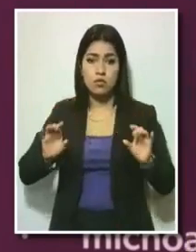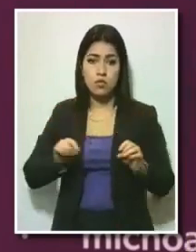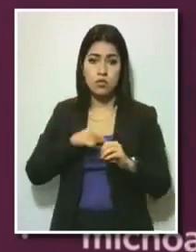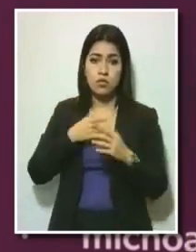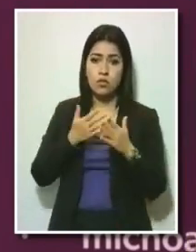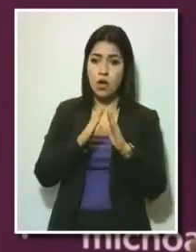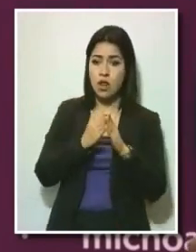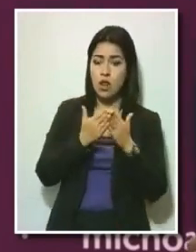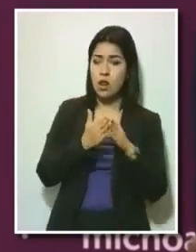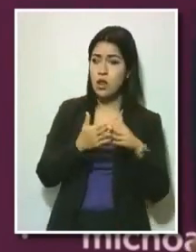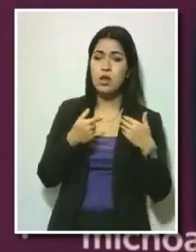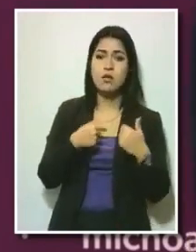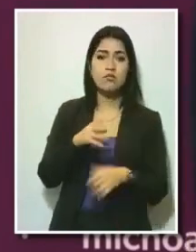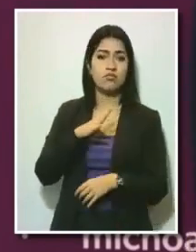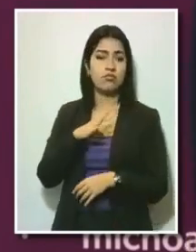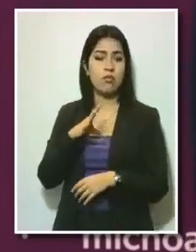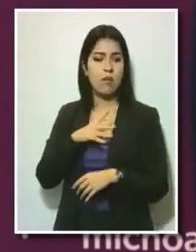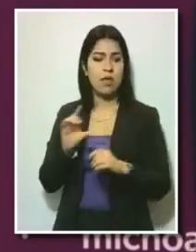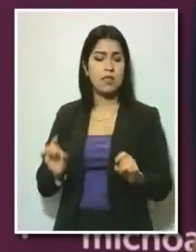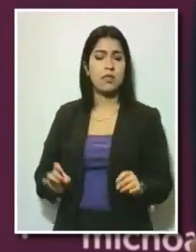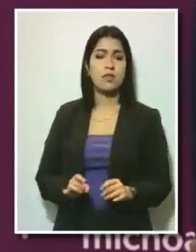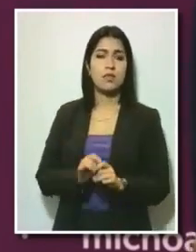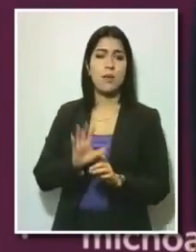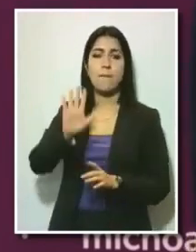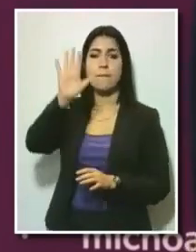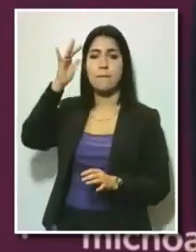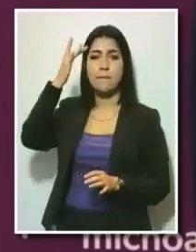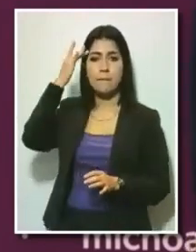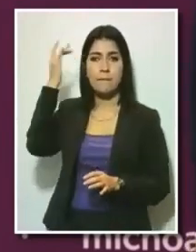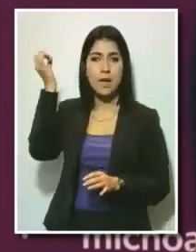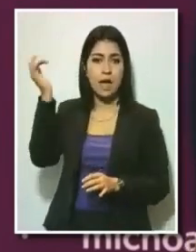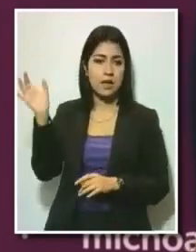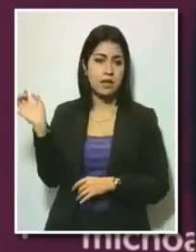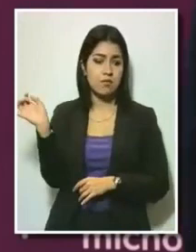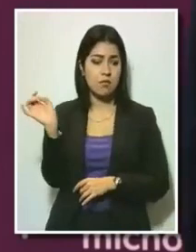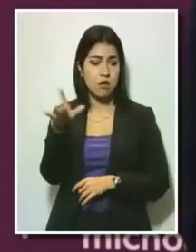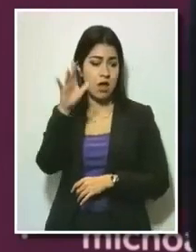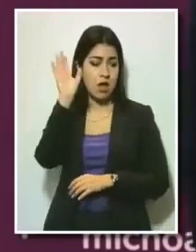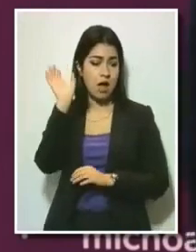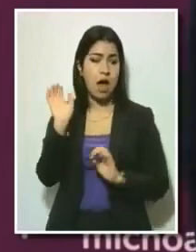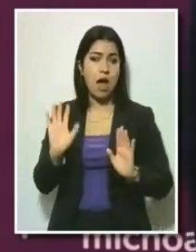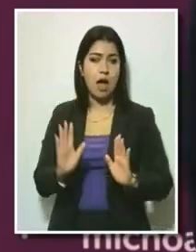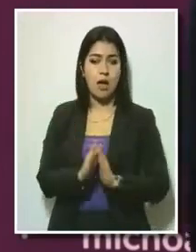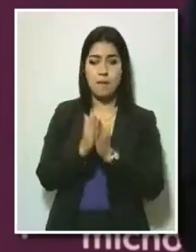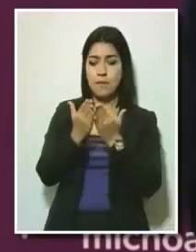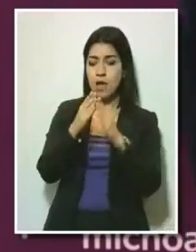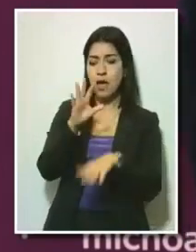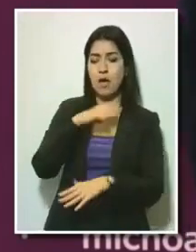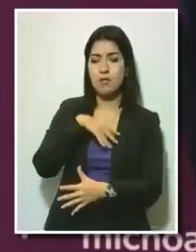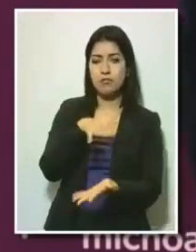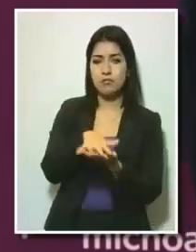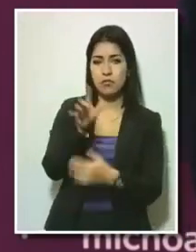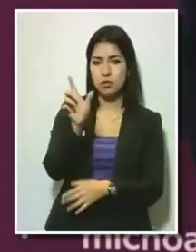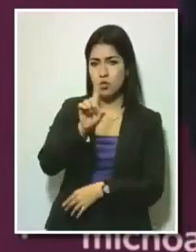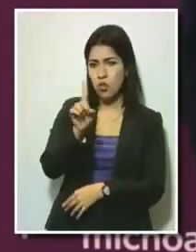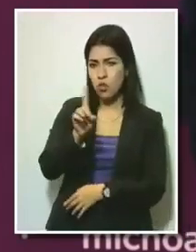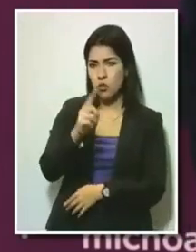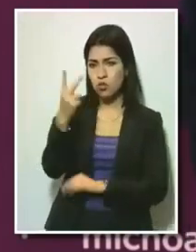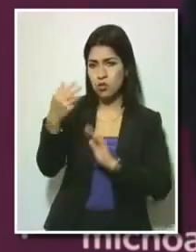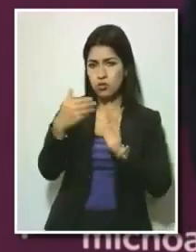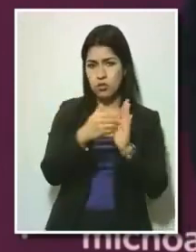aparecieron los libros de texto como arte de magia. Durante todo el ciclo escolar 22-23,